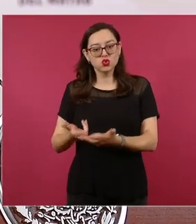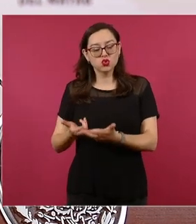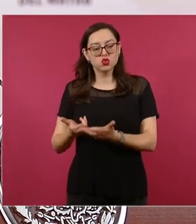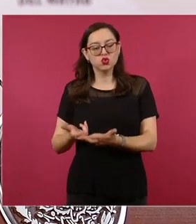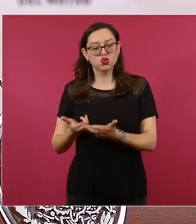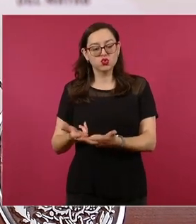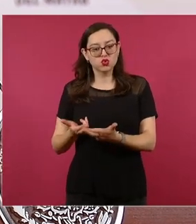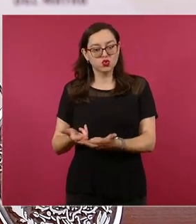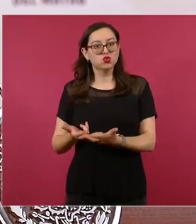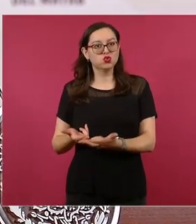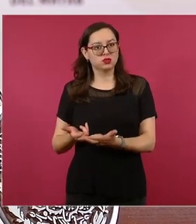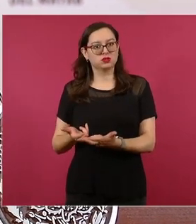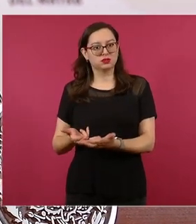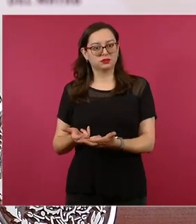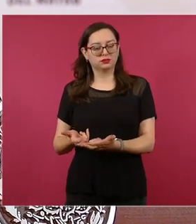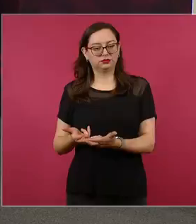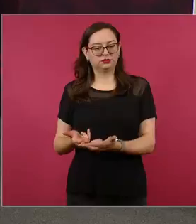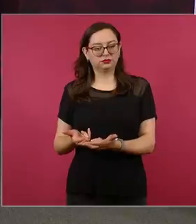porque rinde